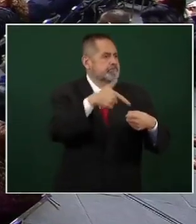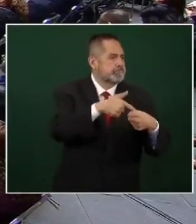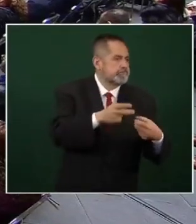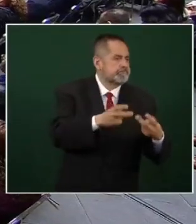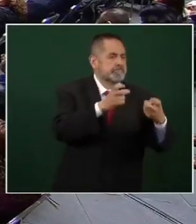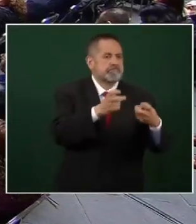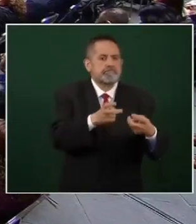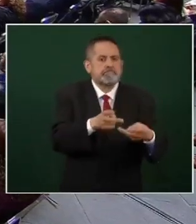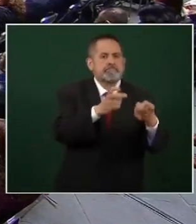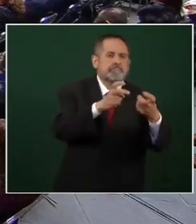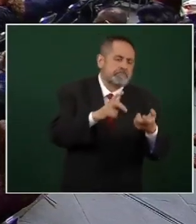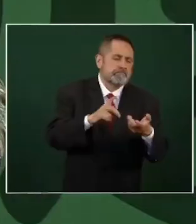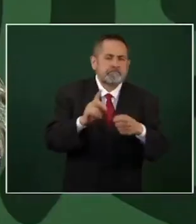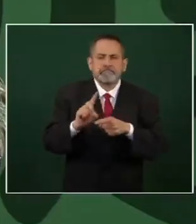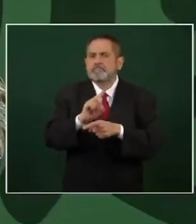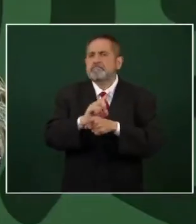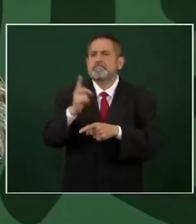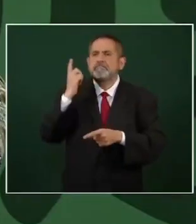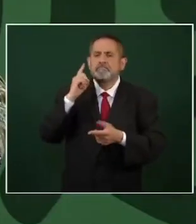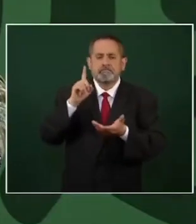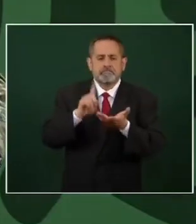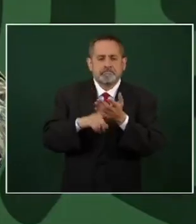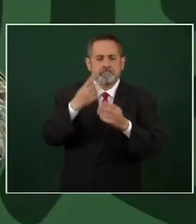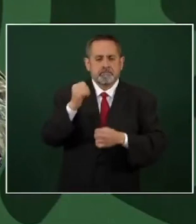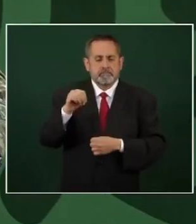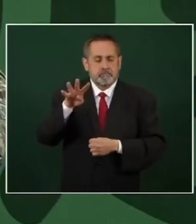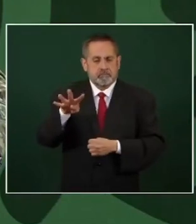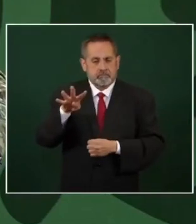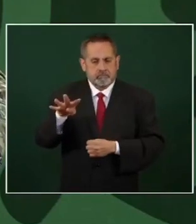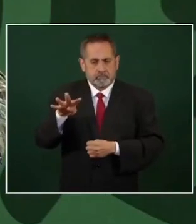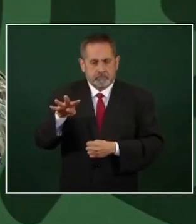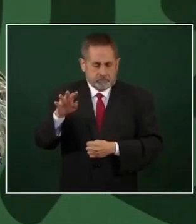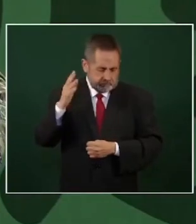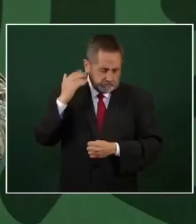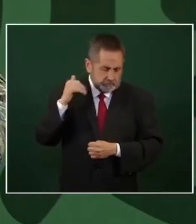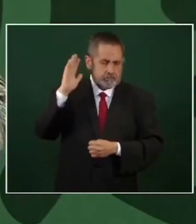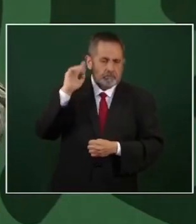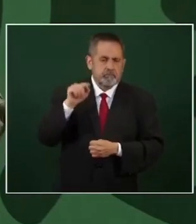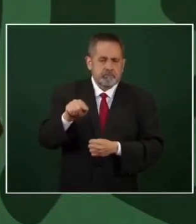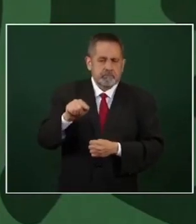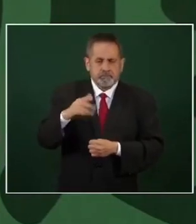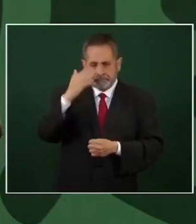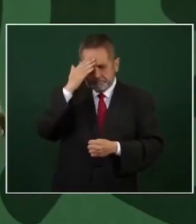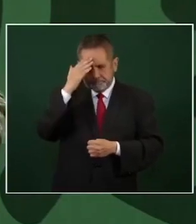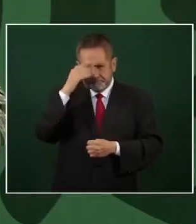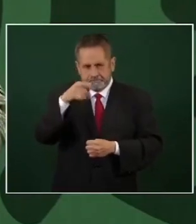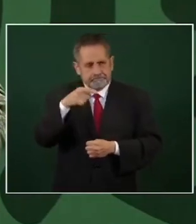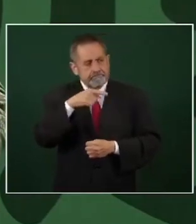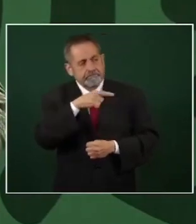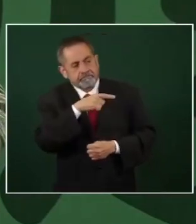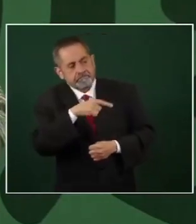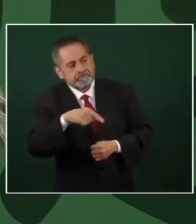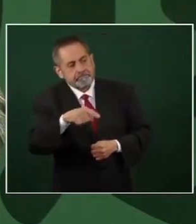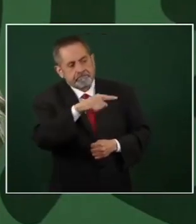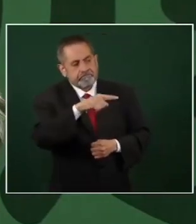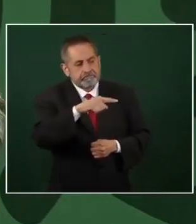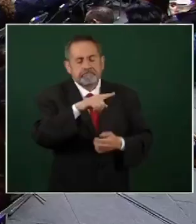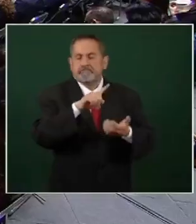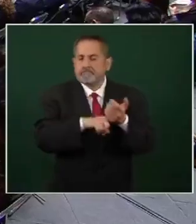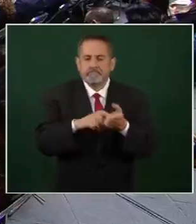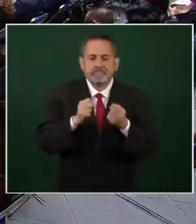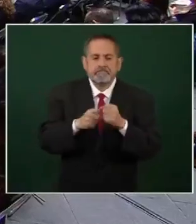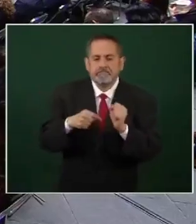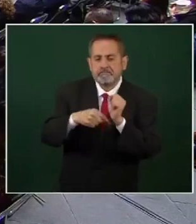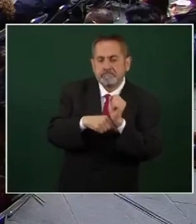desde el 19 en contra de un área, o del conocimiento que se tenía de un área donde había